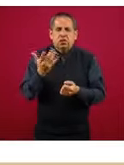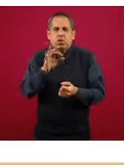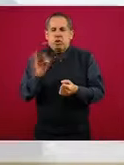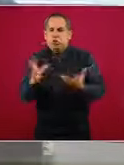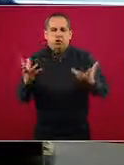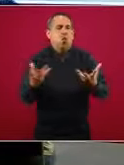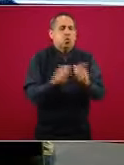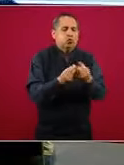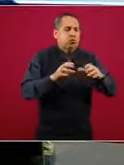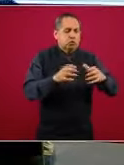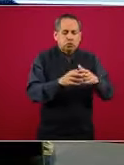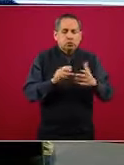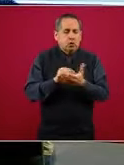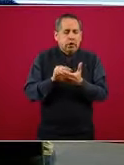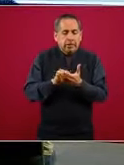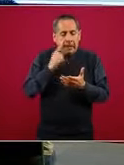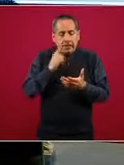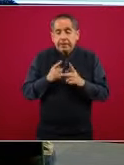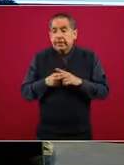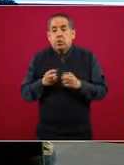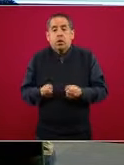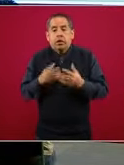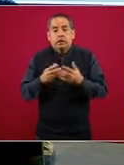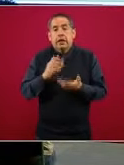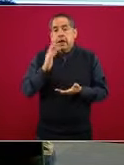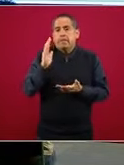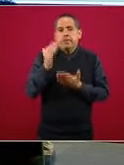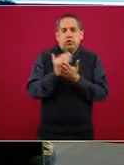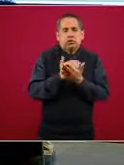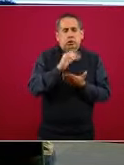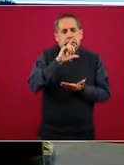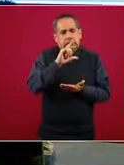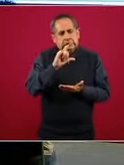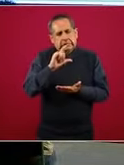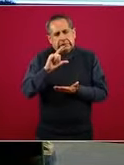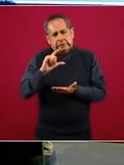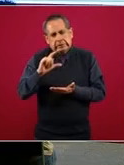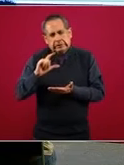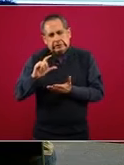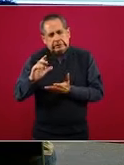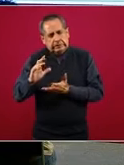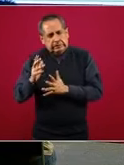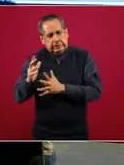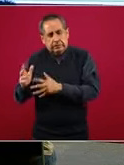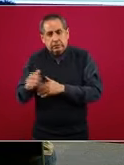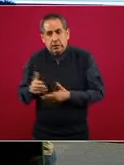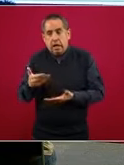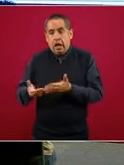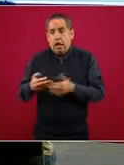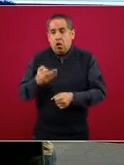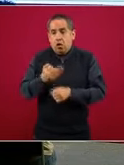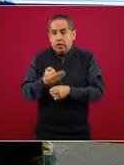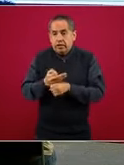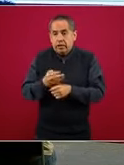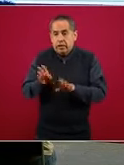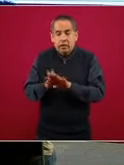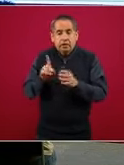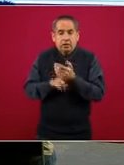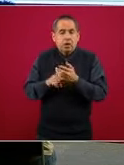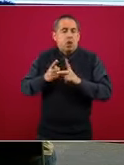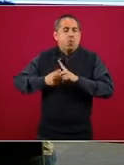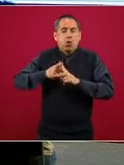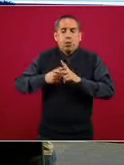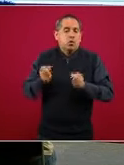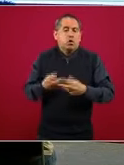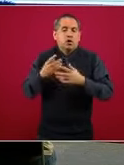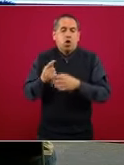todavía permanecen como sospechosos. Progresivamente se han reducido, y en este momento tenemos una reducción